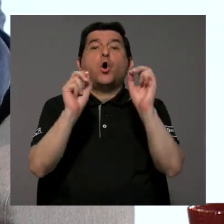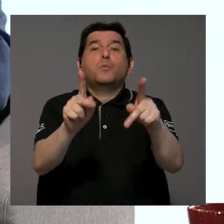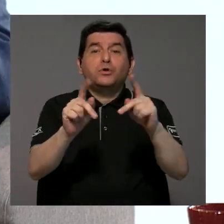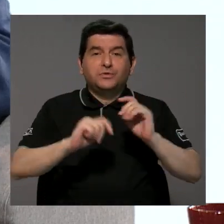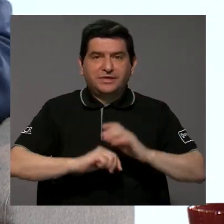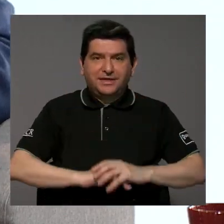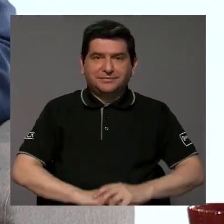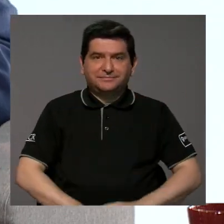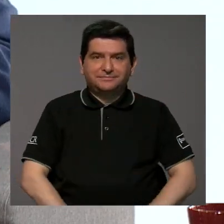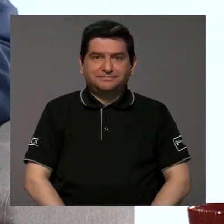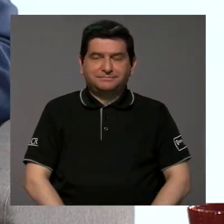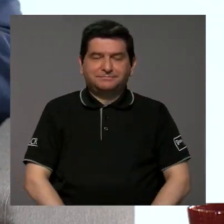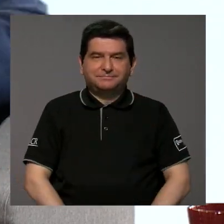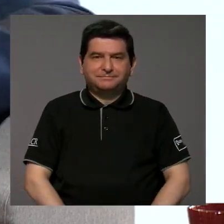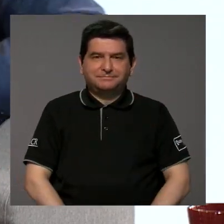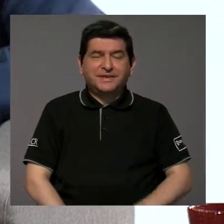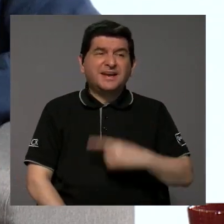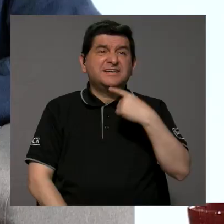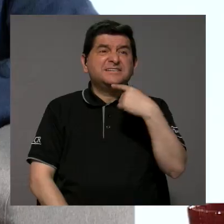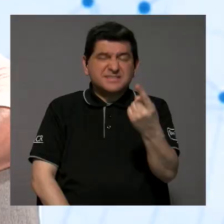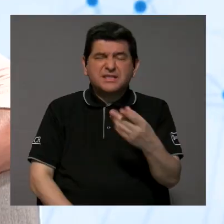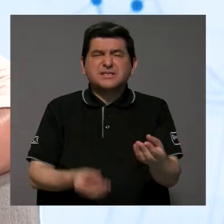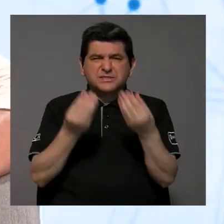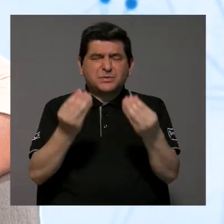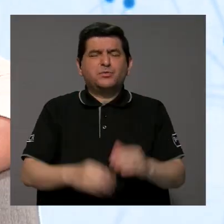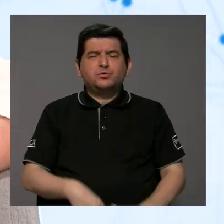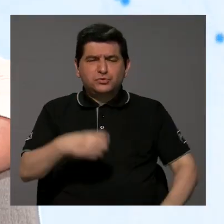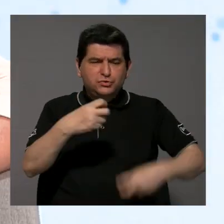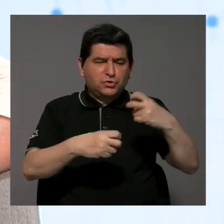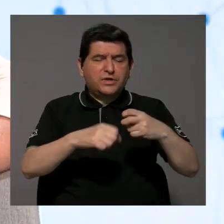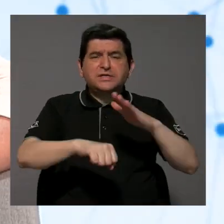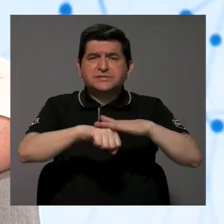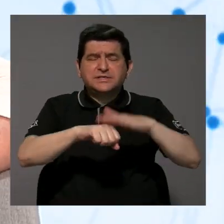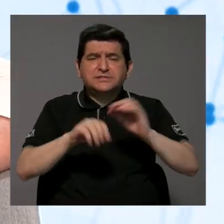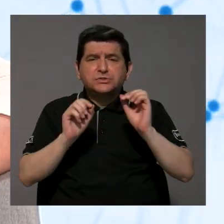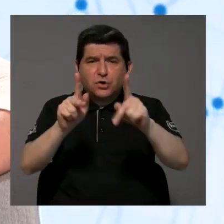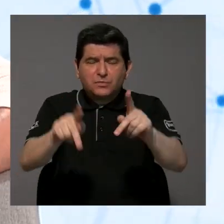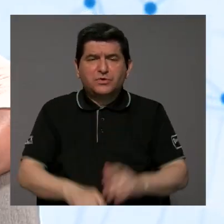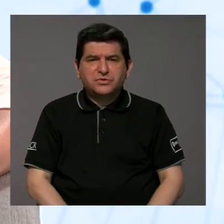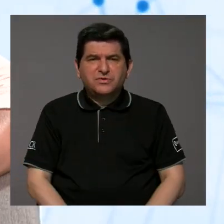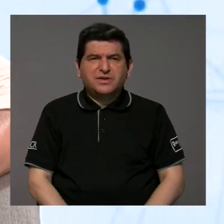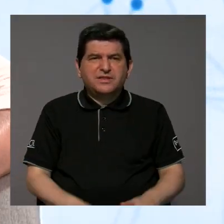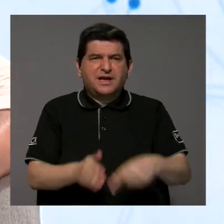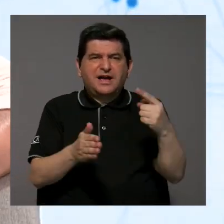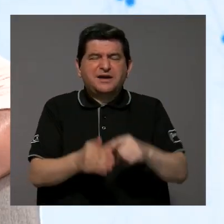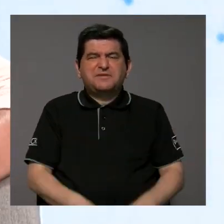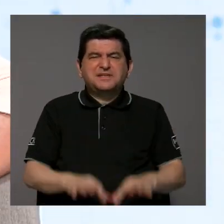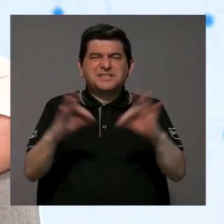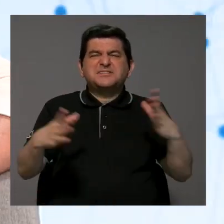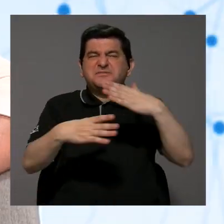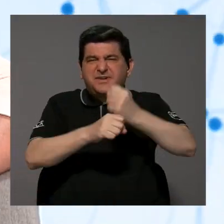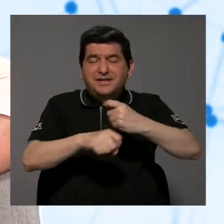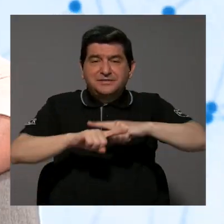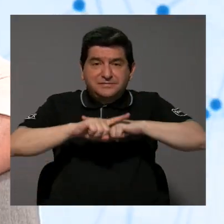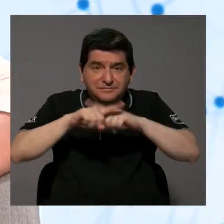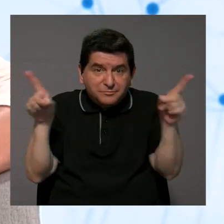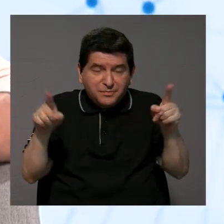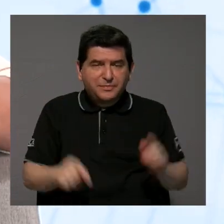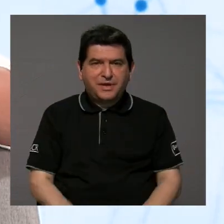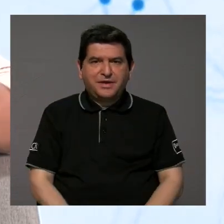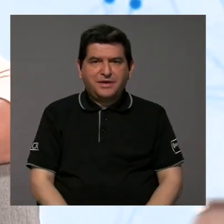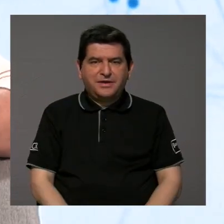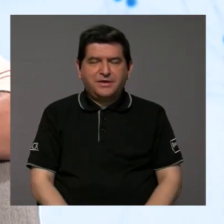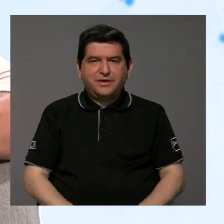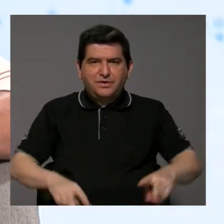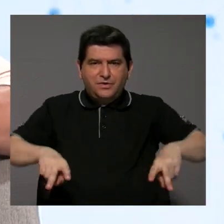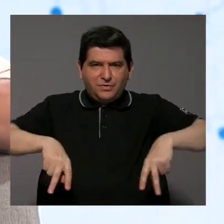generan oportunidades. Bueno, se dice mucho esto de crisis como oportunidades y muchas veces se vuelve un cliché. El punto es que